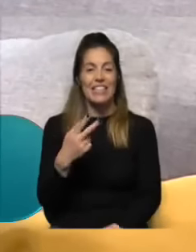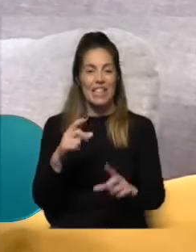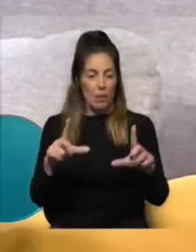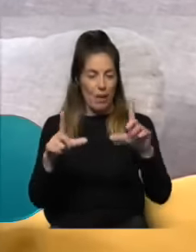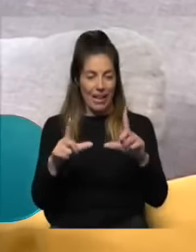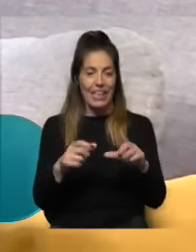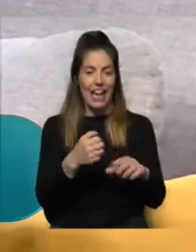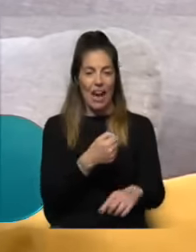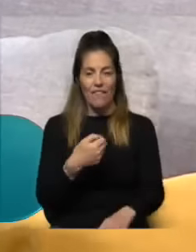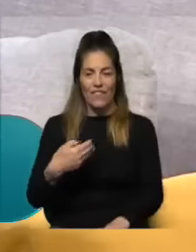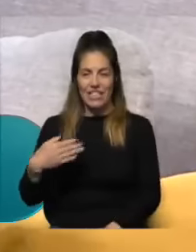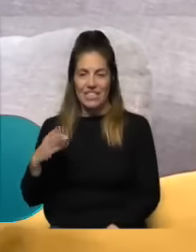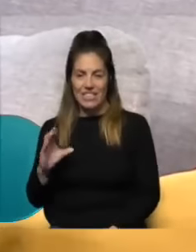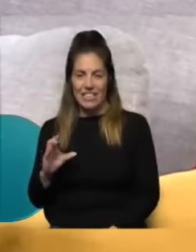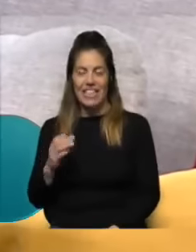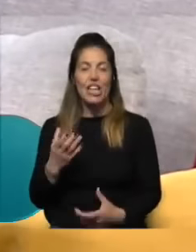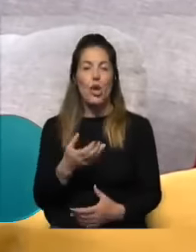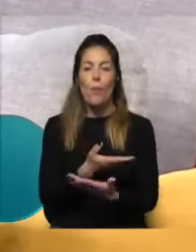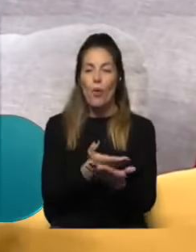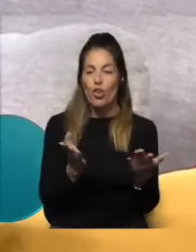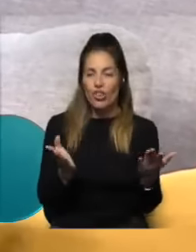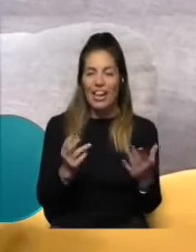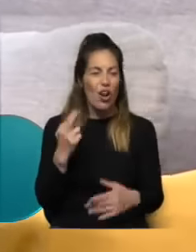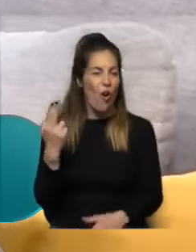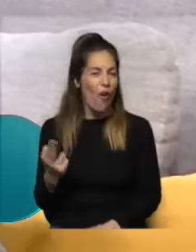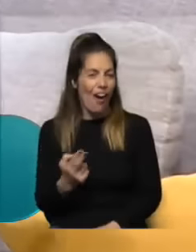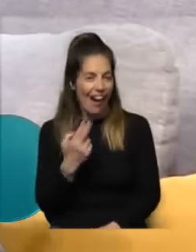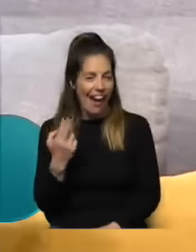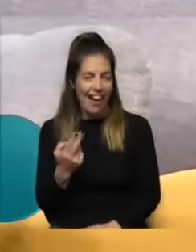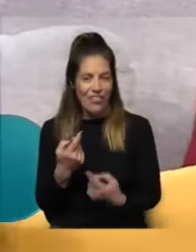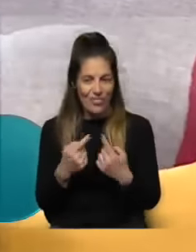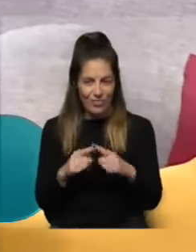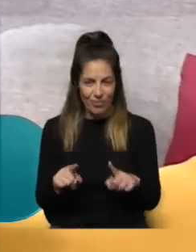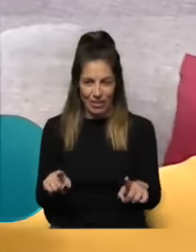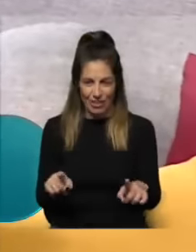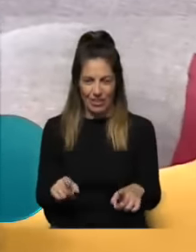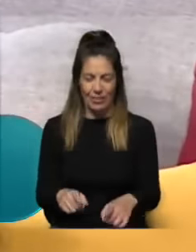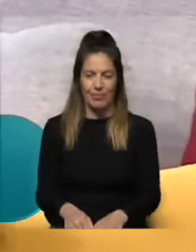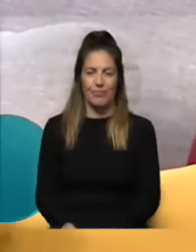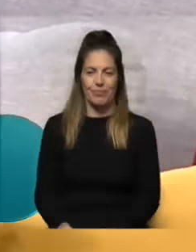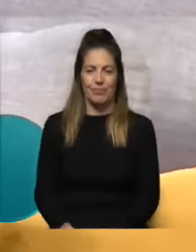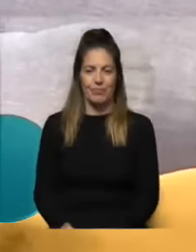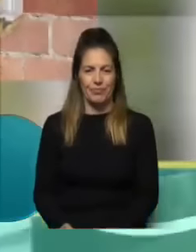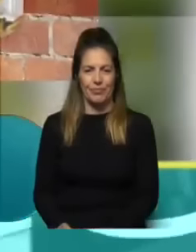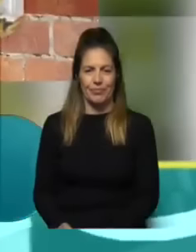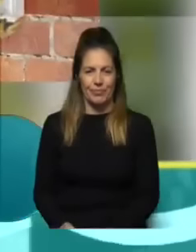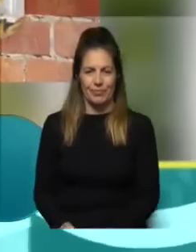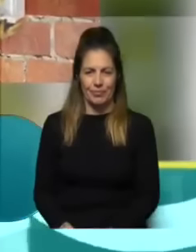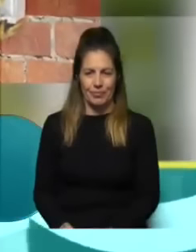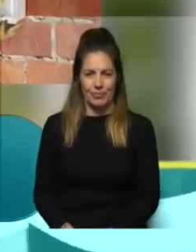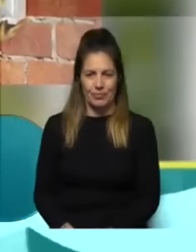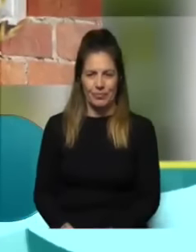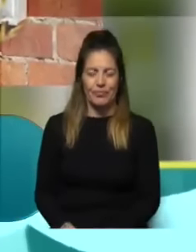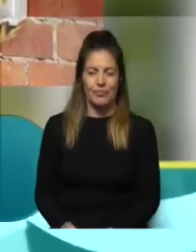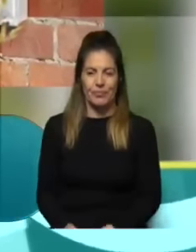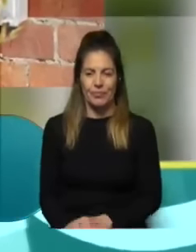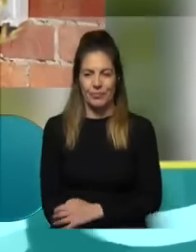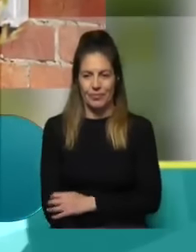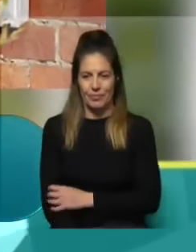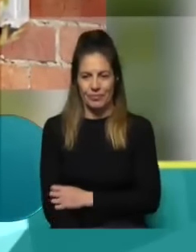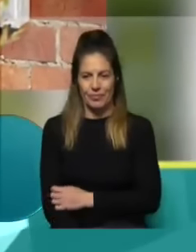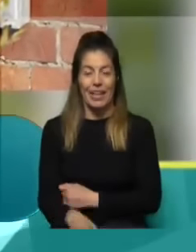lo tienen la producción, no tienen nada que ver. Les quiero mostrar algo raro. Algo diferente. Mierda. Sí, sí, sí, sí. Salir un poco de todas las cosas de las casas interiores.